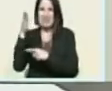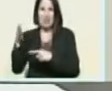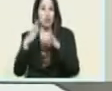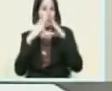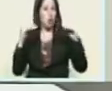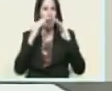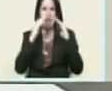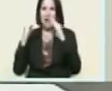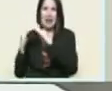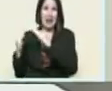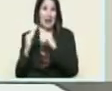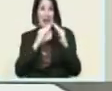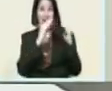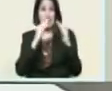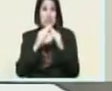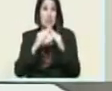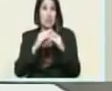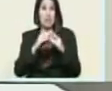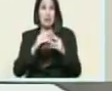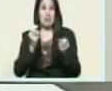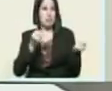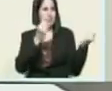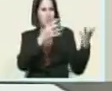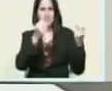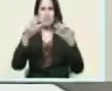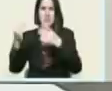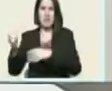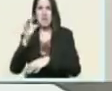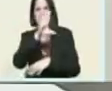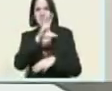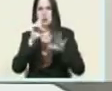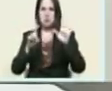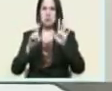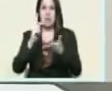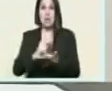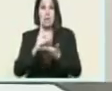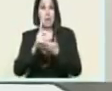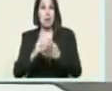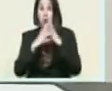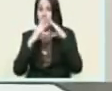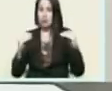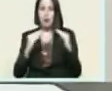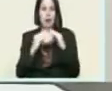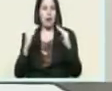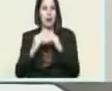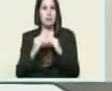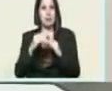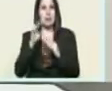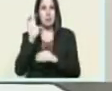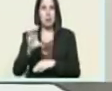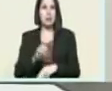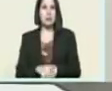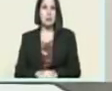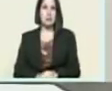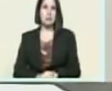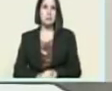hogares. Creamos el formato para que le llegue sus 5 o 6 kilos de pernil a todos los hogares del país.